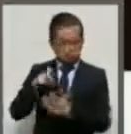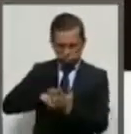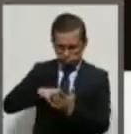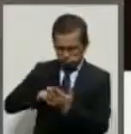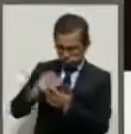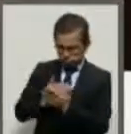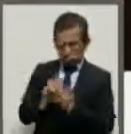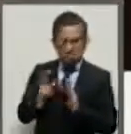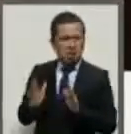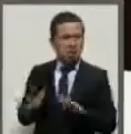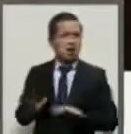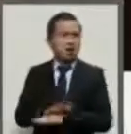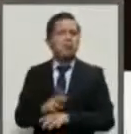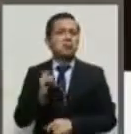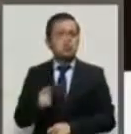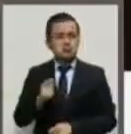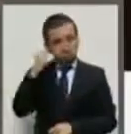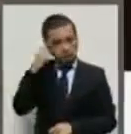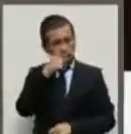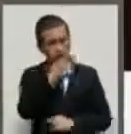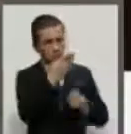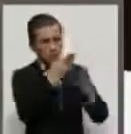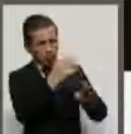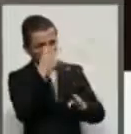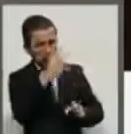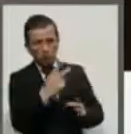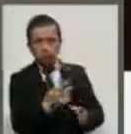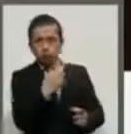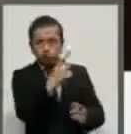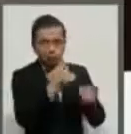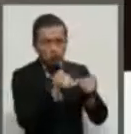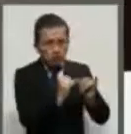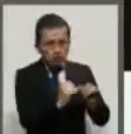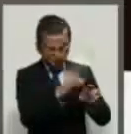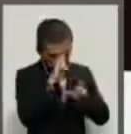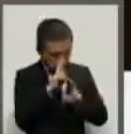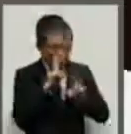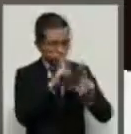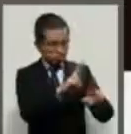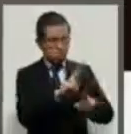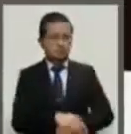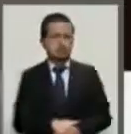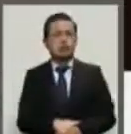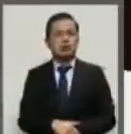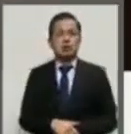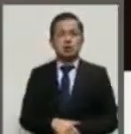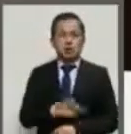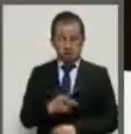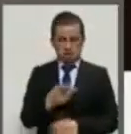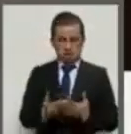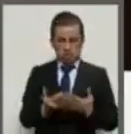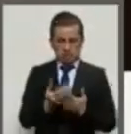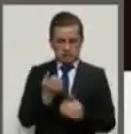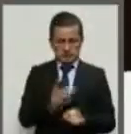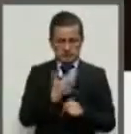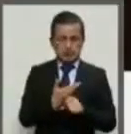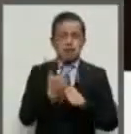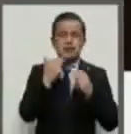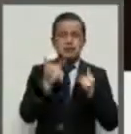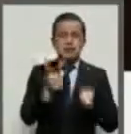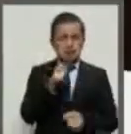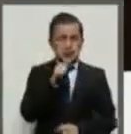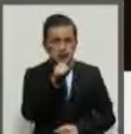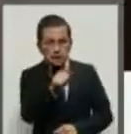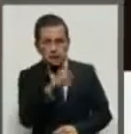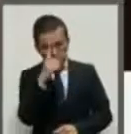se establece el respeto de la autonomía del Banco de México. En este gobierno, la Secretaría de Hacienda dejará de meter las